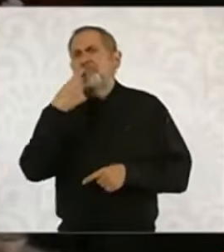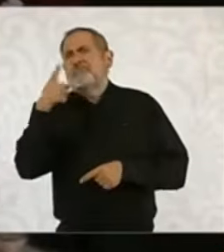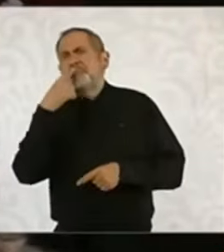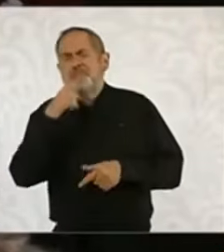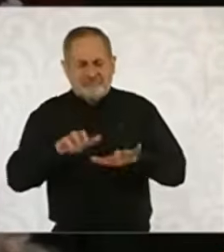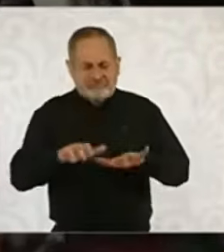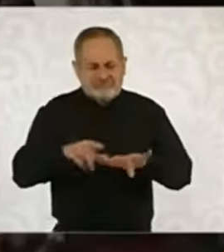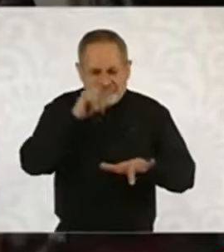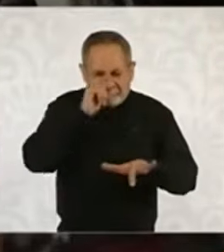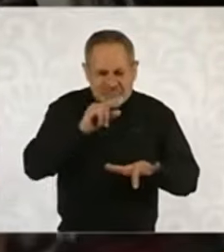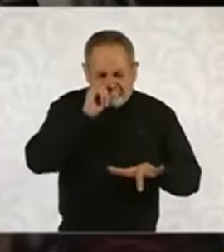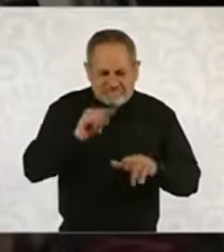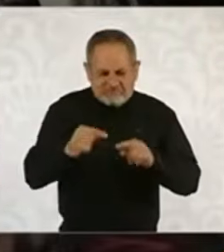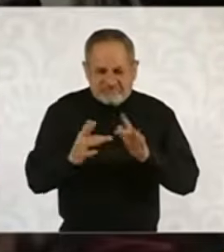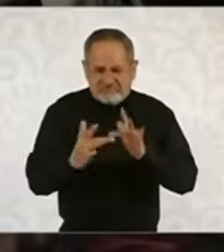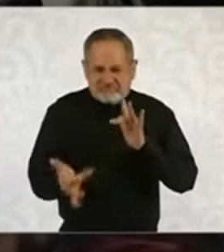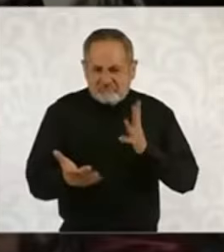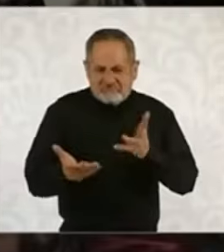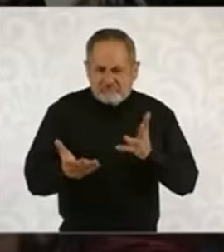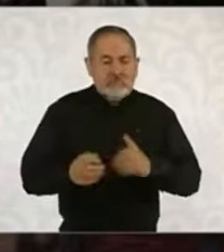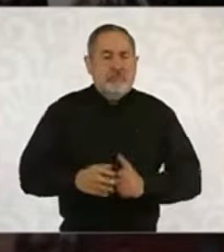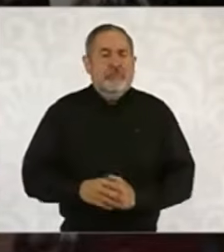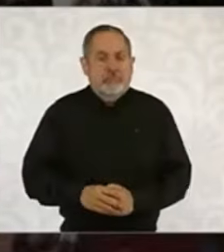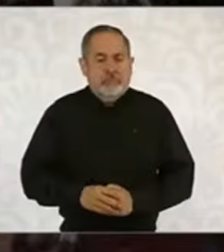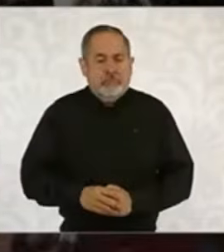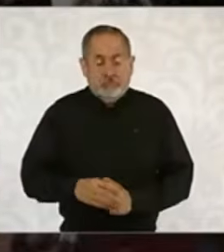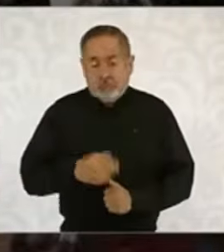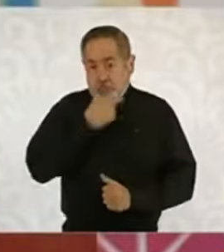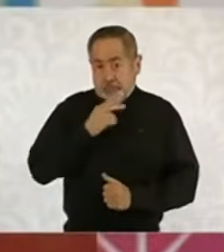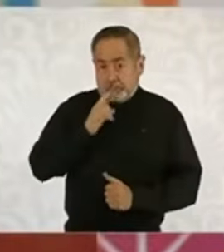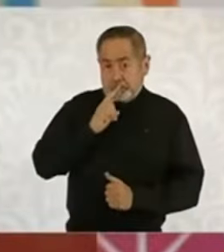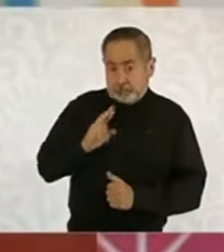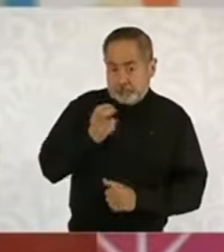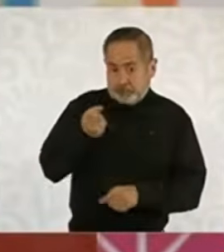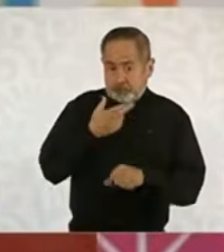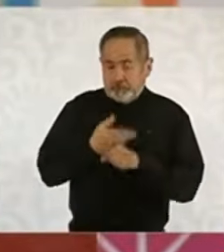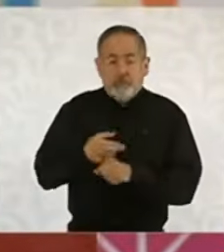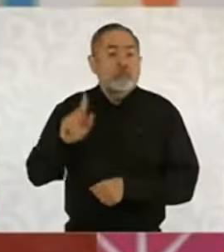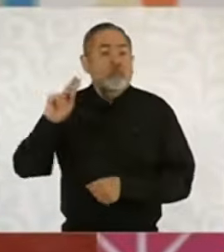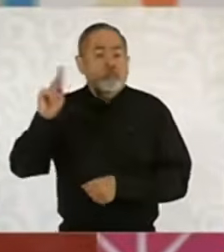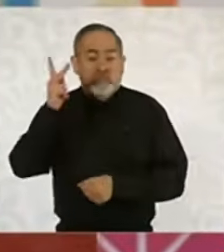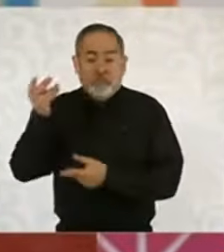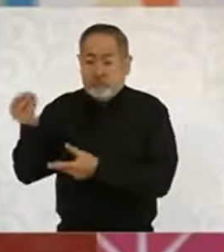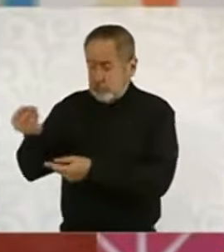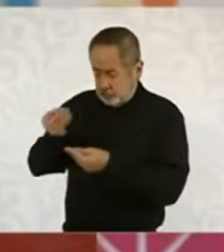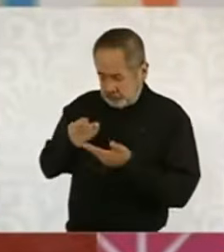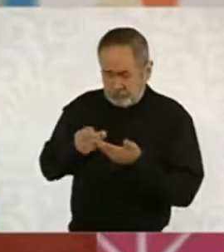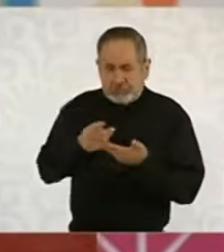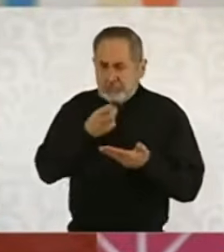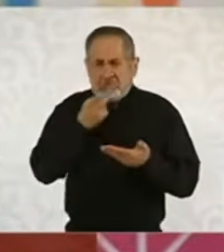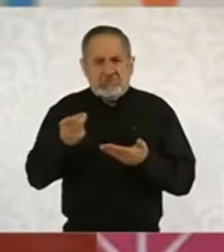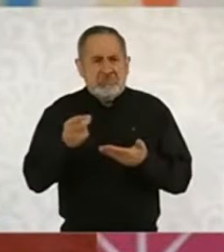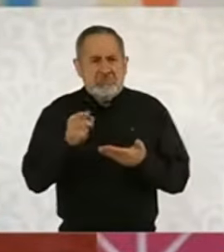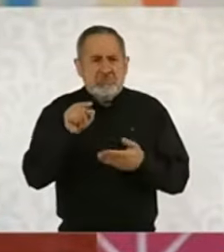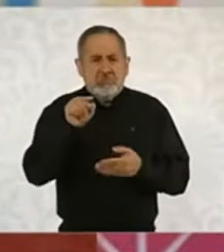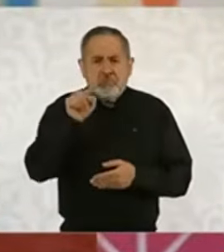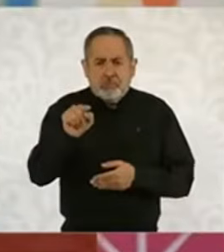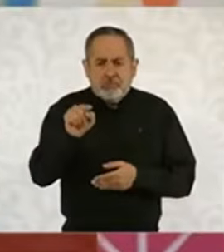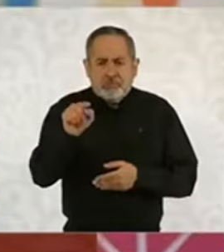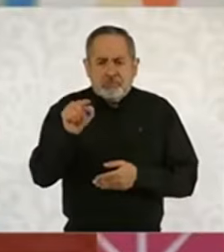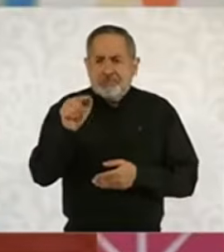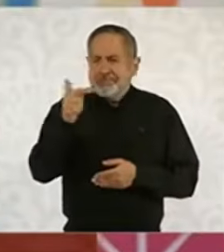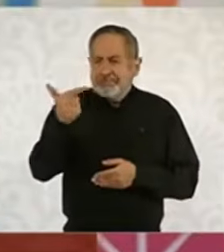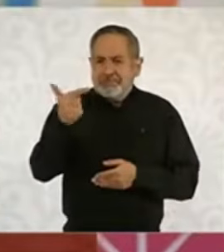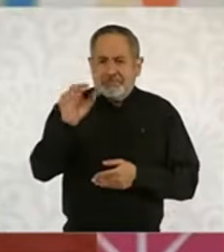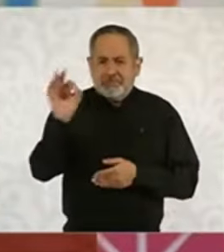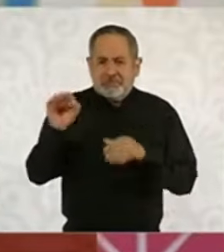fallas? Los datos que yo vi tuve el reporte detallado del Politécnico, menos del 0.7%